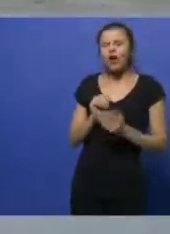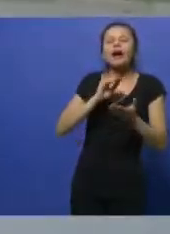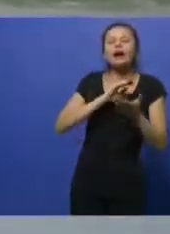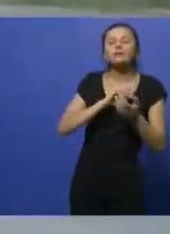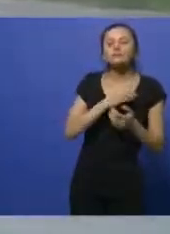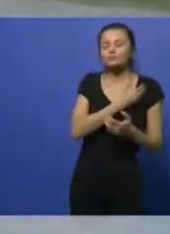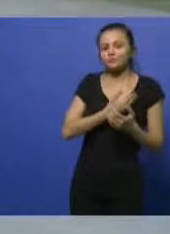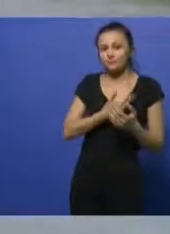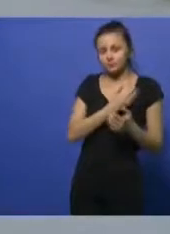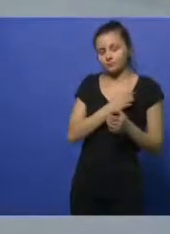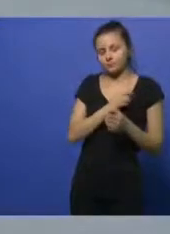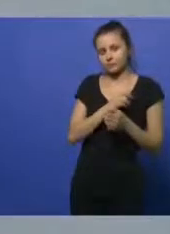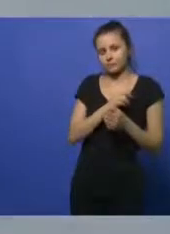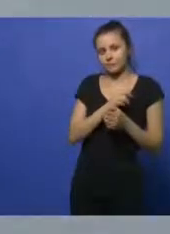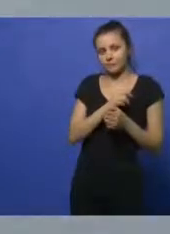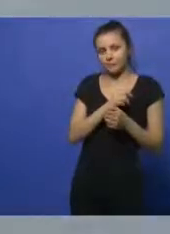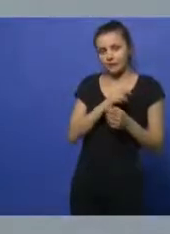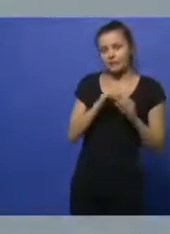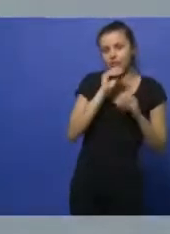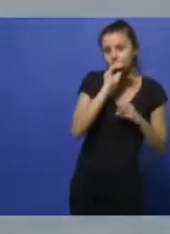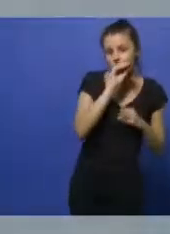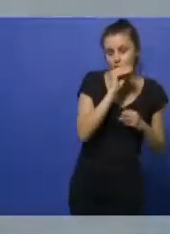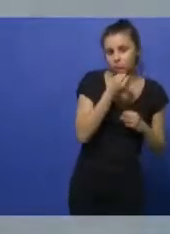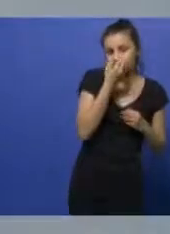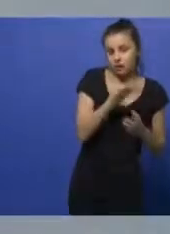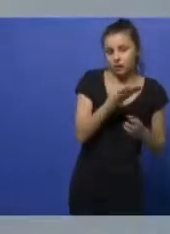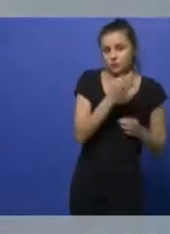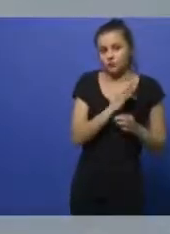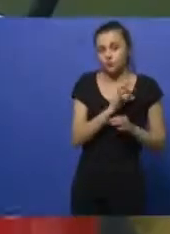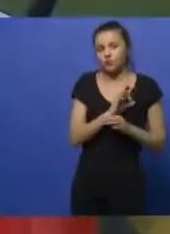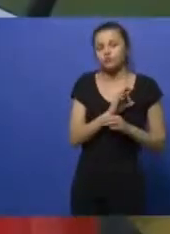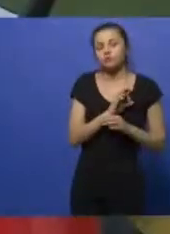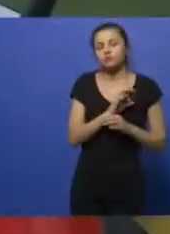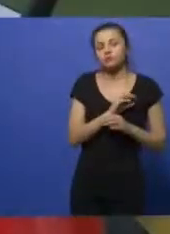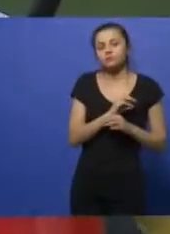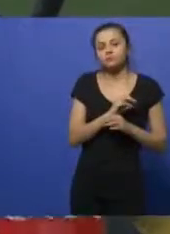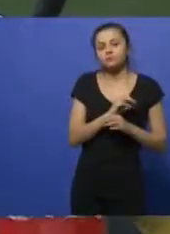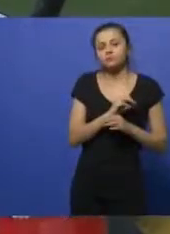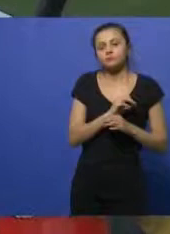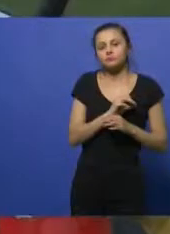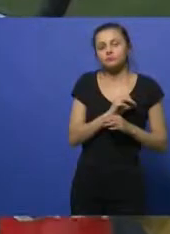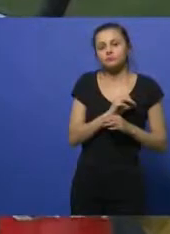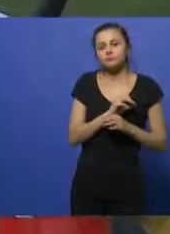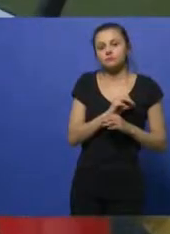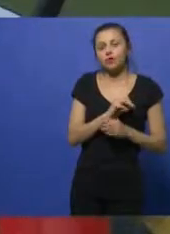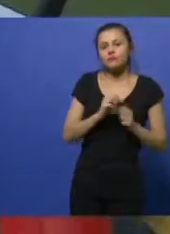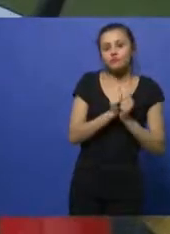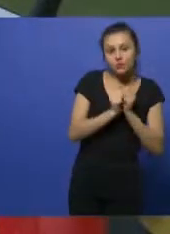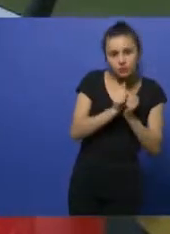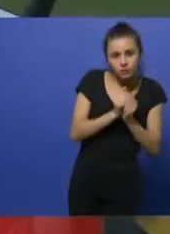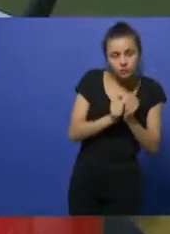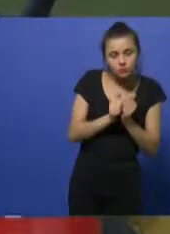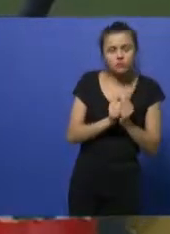tipo de declaraciones o de cosas, digamos, los que están conduciendo hoy Fabricaciones,